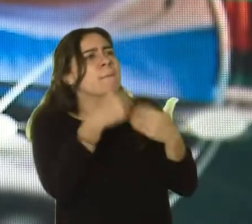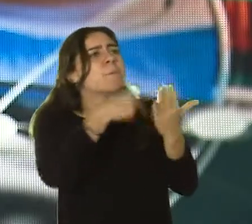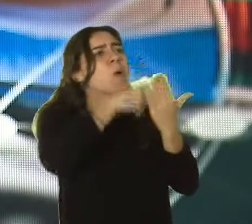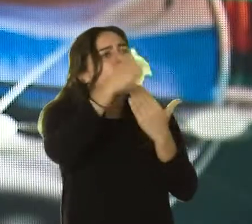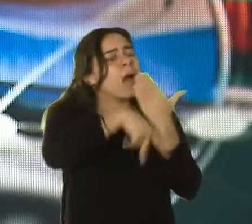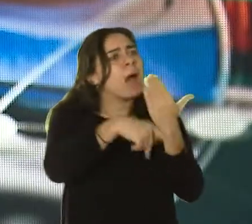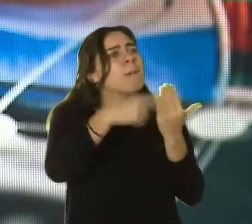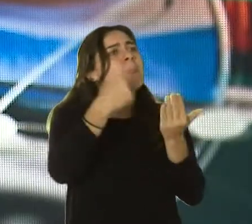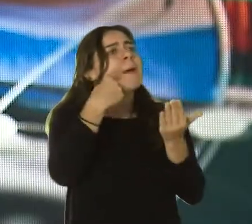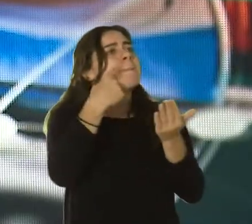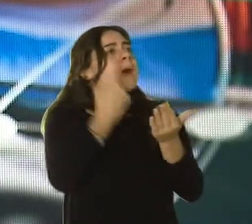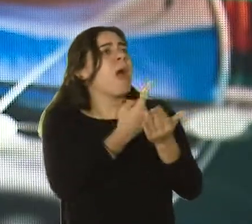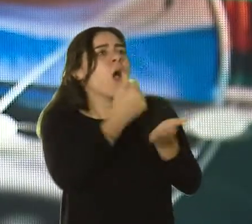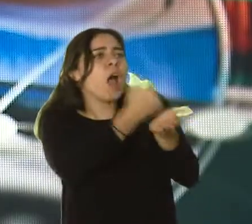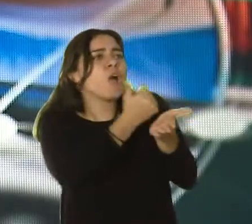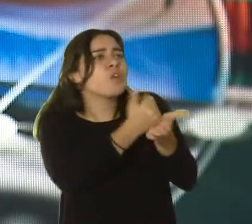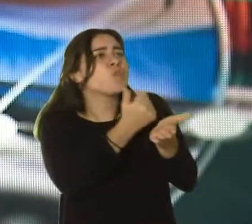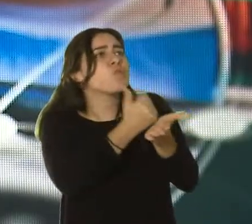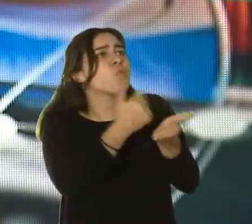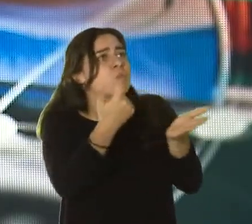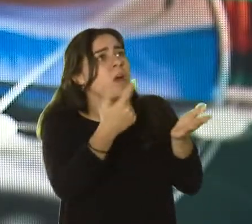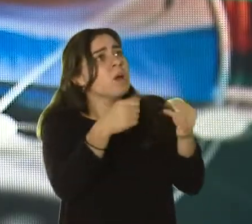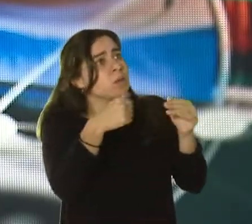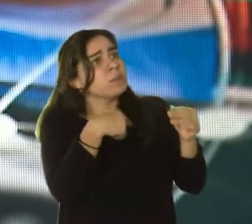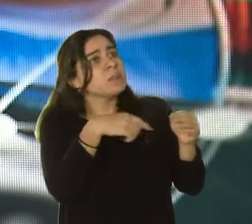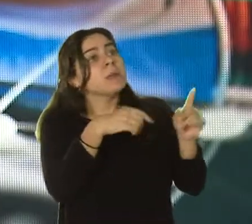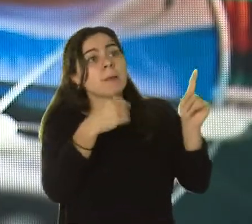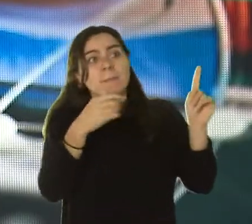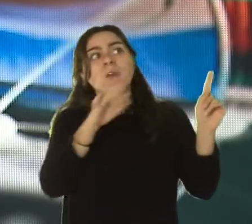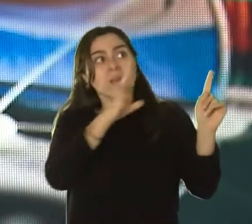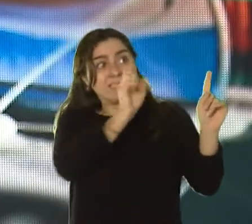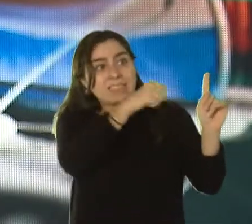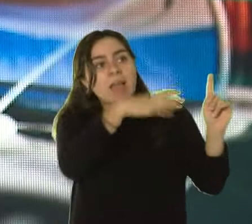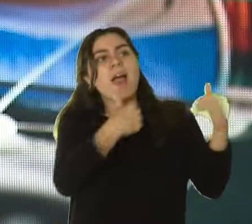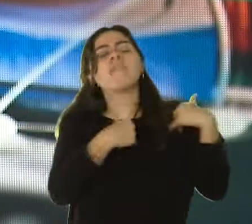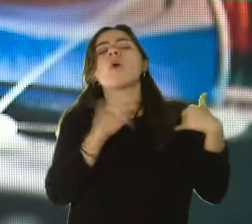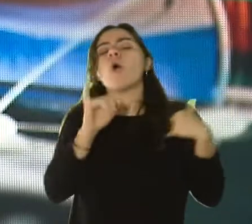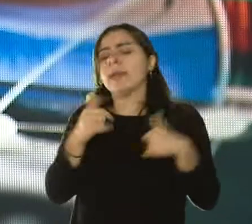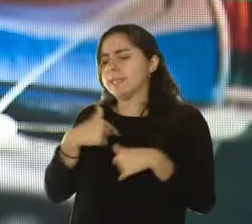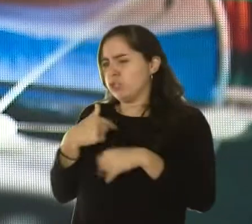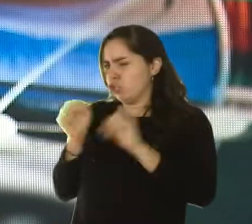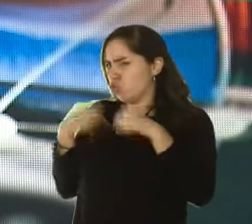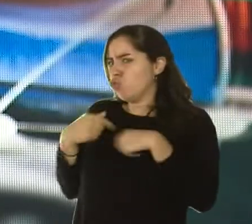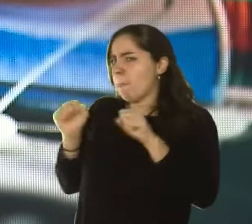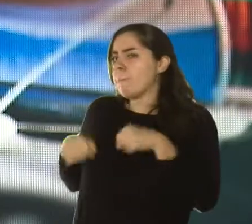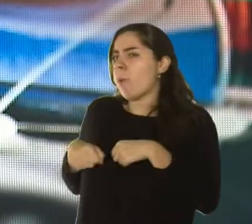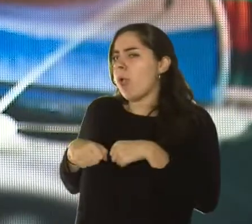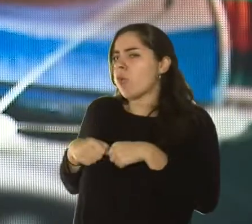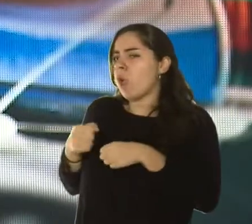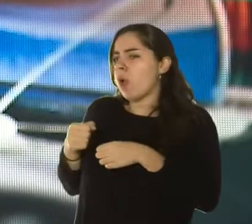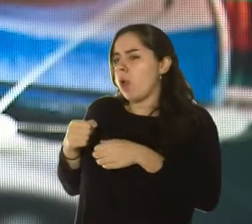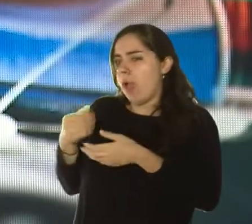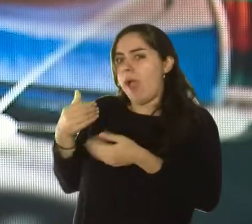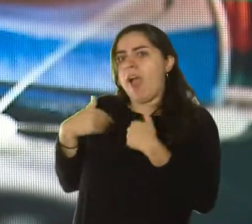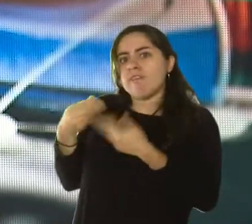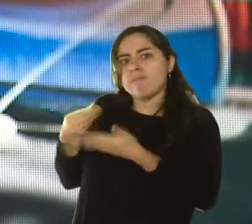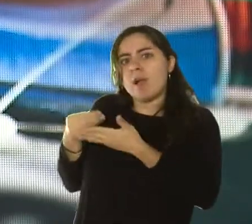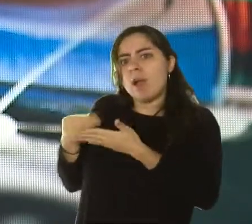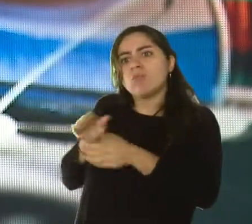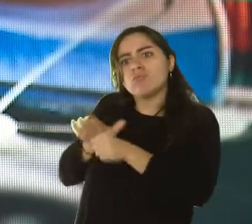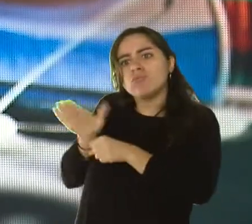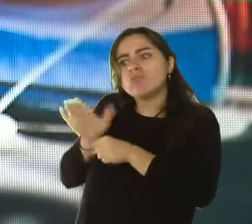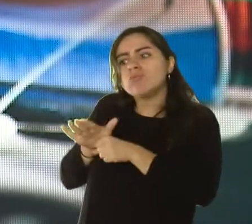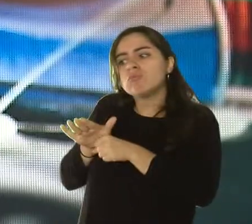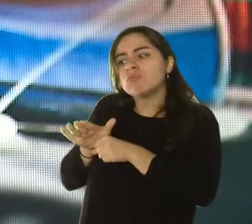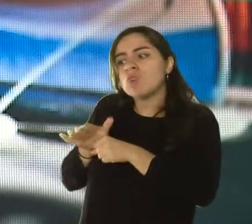modificación al cual ellos se puedan acoger, verificar si ellos pueden cumplir con dicho programa, y si se dan cuenta de que no pueden, pues entonces planificar el plan B,